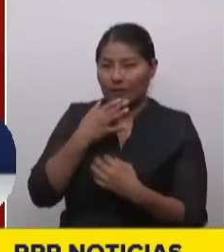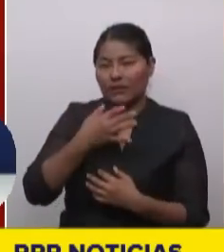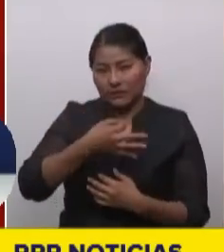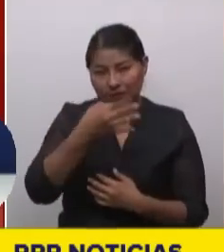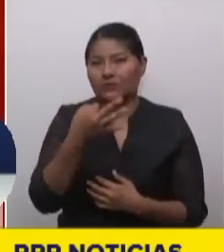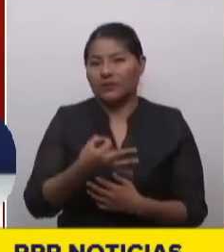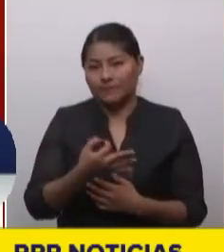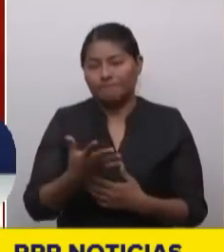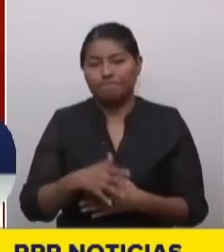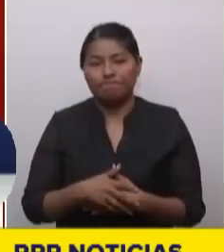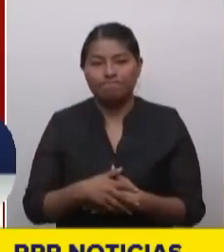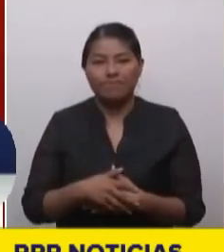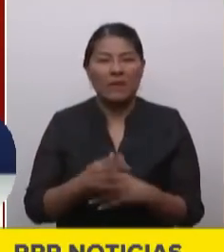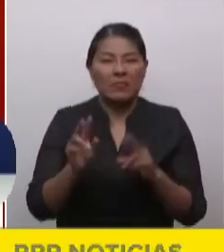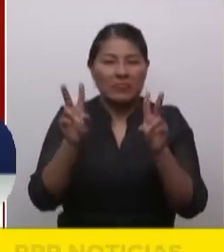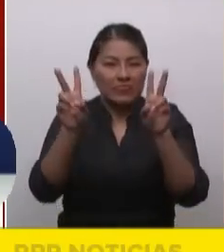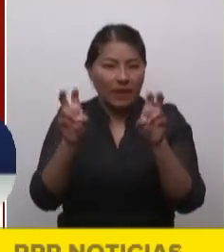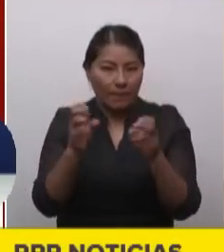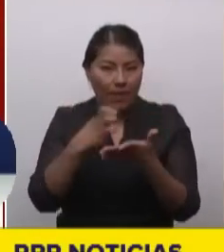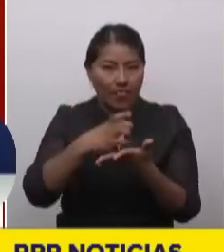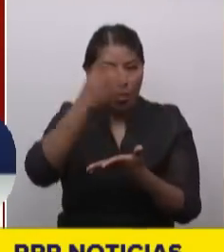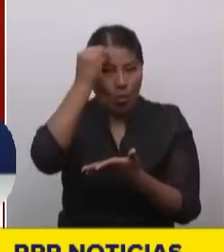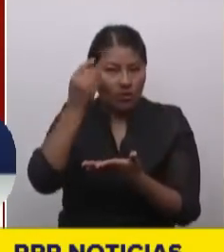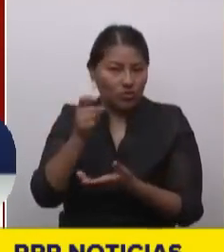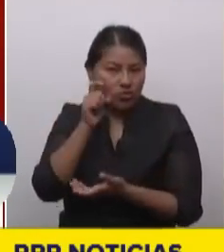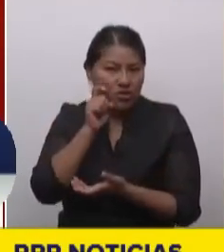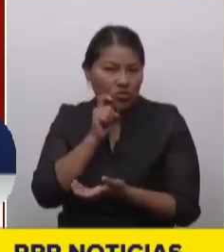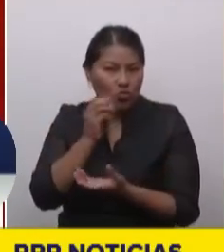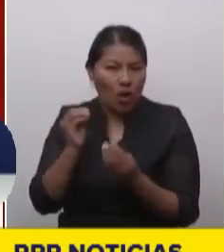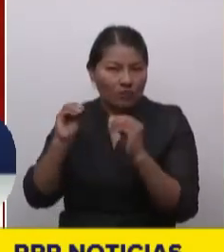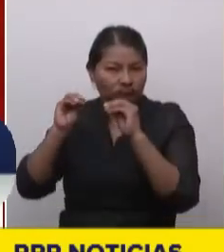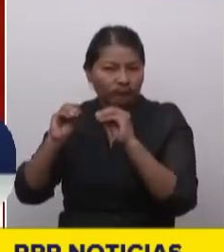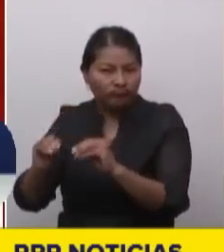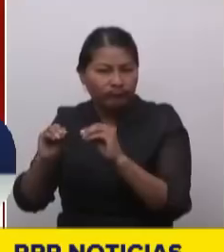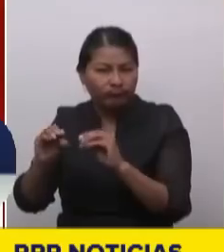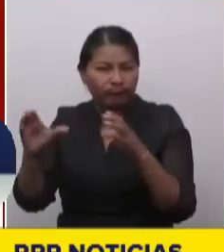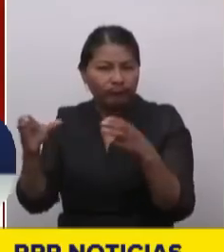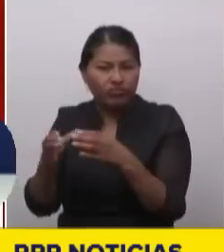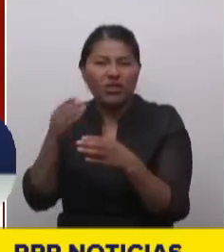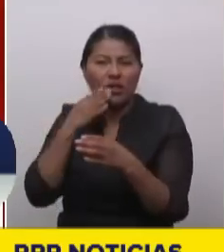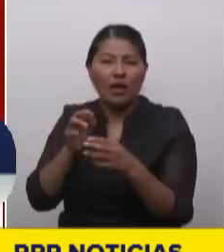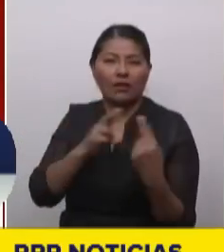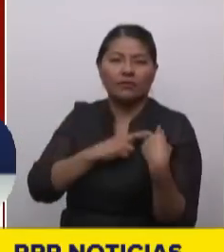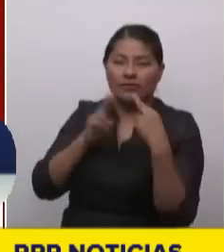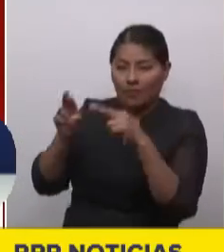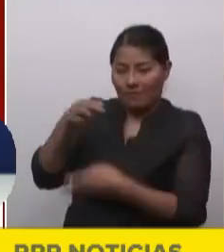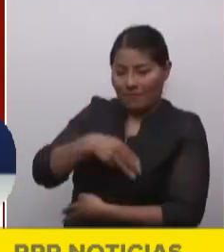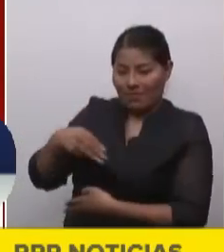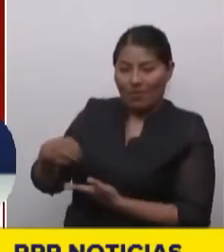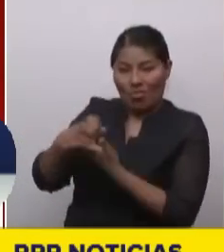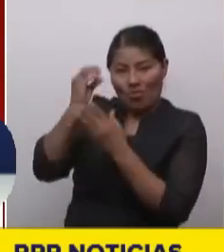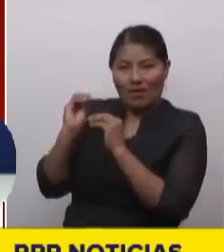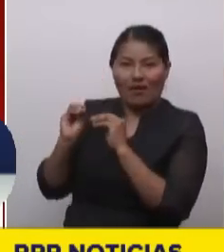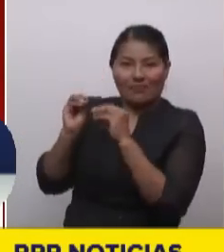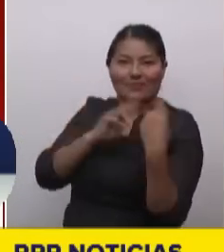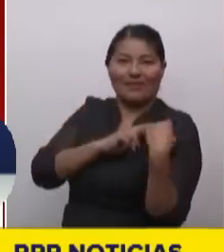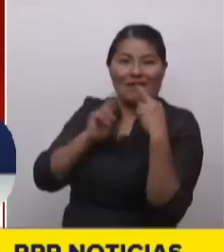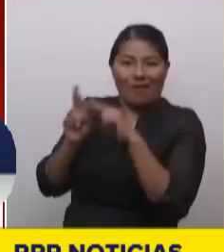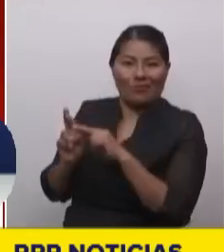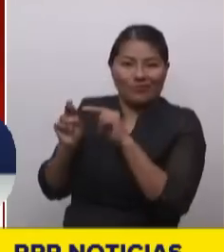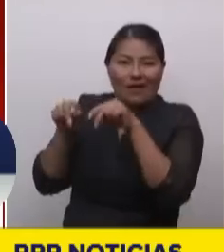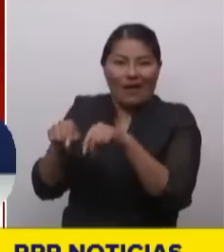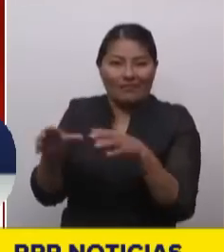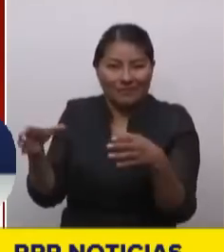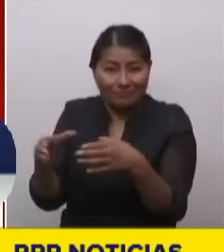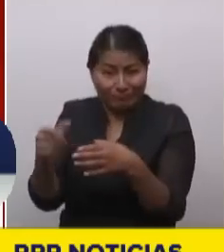efectivamente el tema de la educación sexual es un tema que lo ve el Ministerio de Educación. Pero yo soy una convencida de